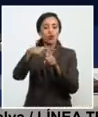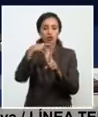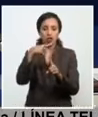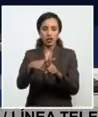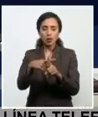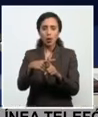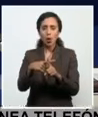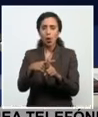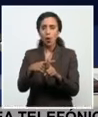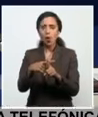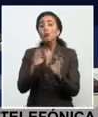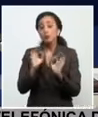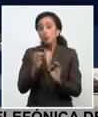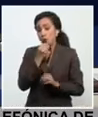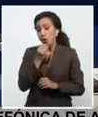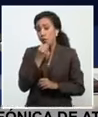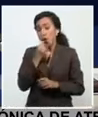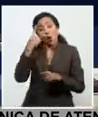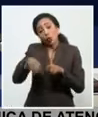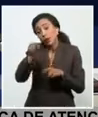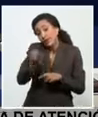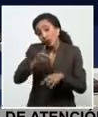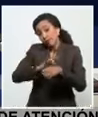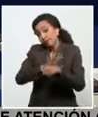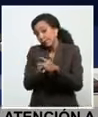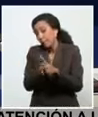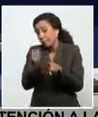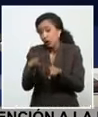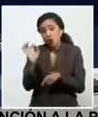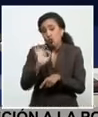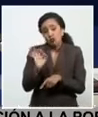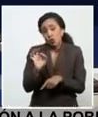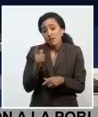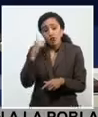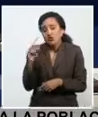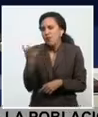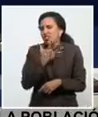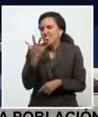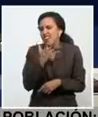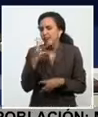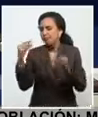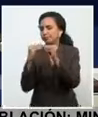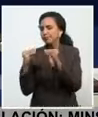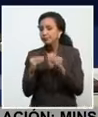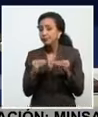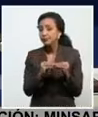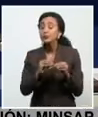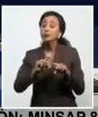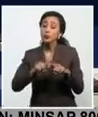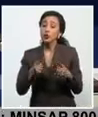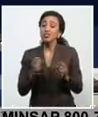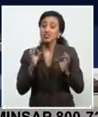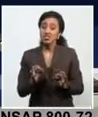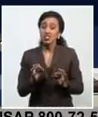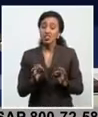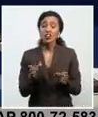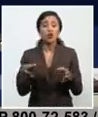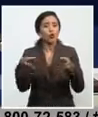de alguno, y en otros casos no, y es el hecho por lo cual se abren eventos determinados en un grupo